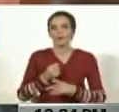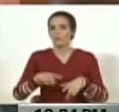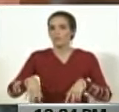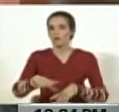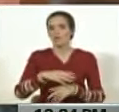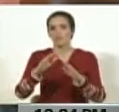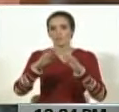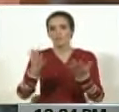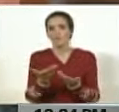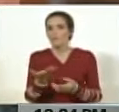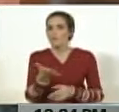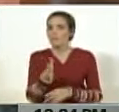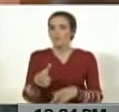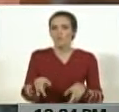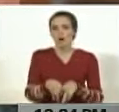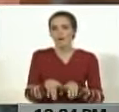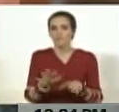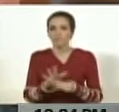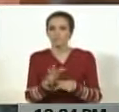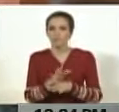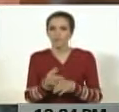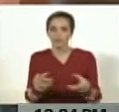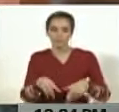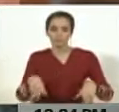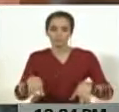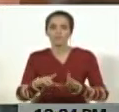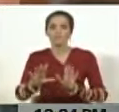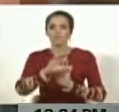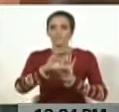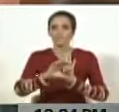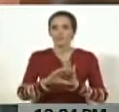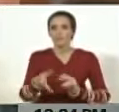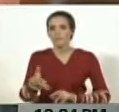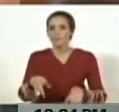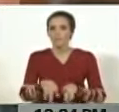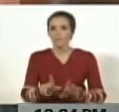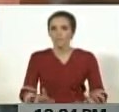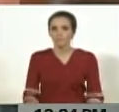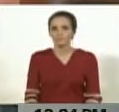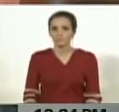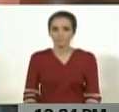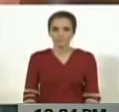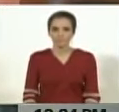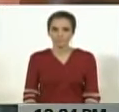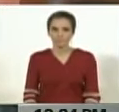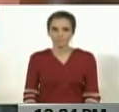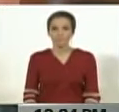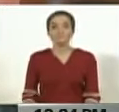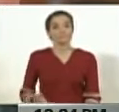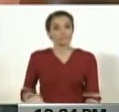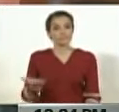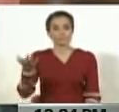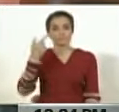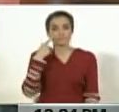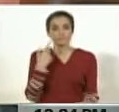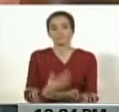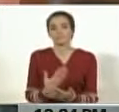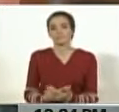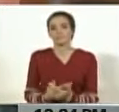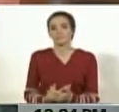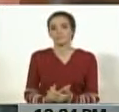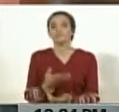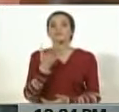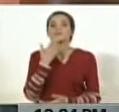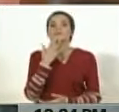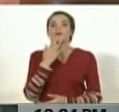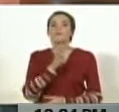función similar a nuestra sala, a esa sala constitucional. Por eso es importante verlo desde el punto